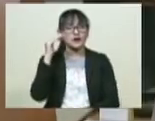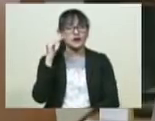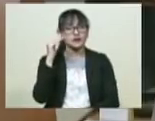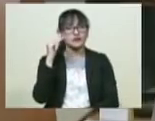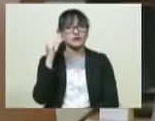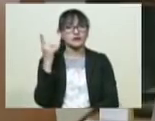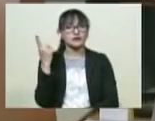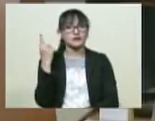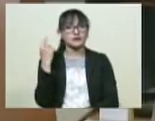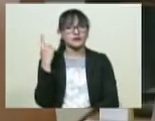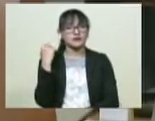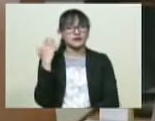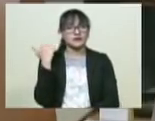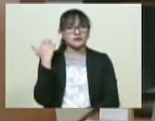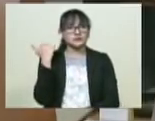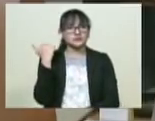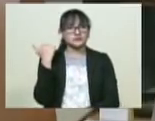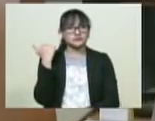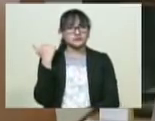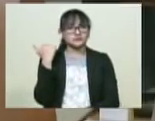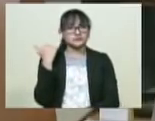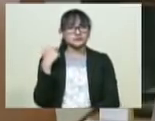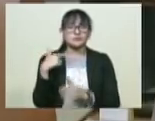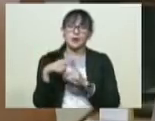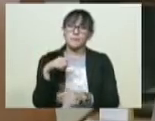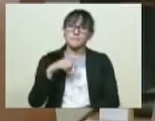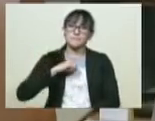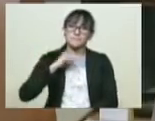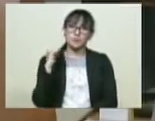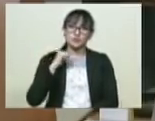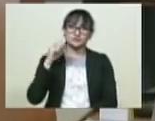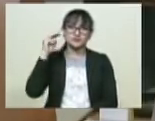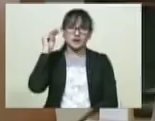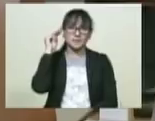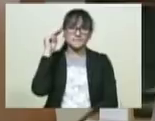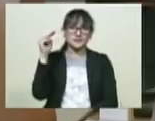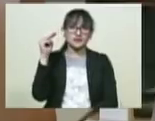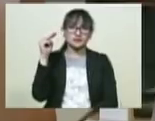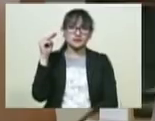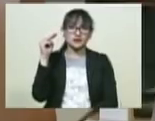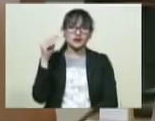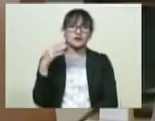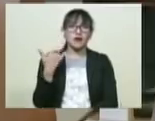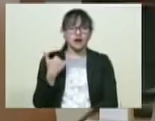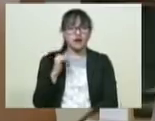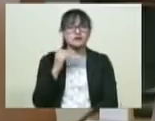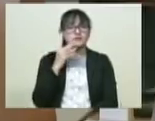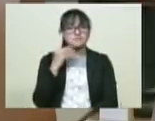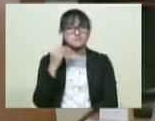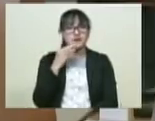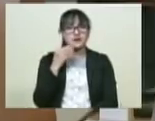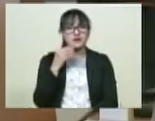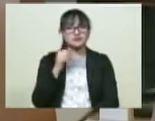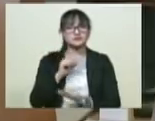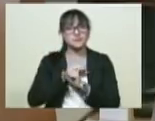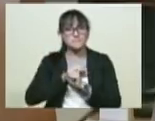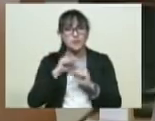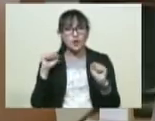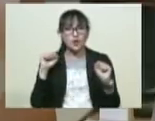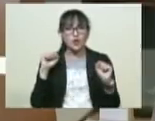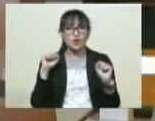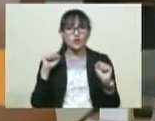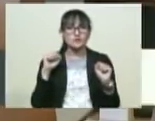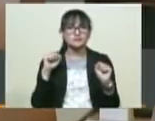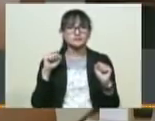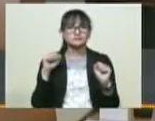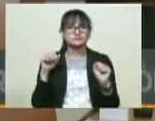Bolivariana y en la Policía Militar con experiencia en manejo de explosivos y se